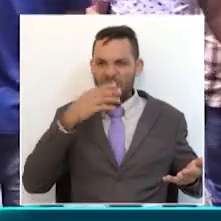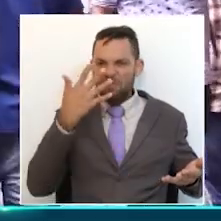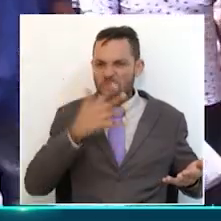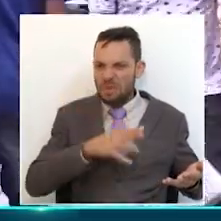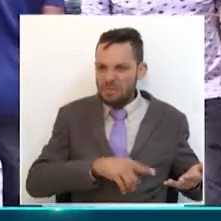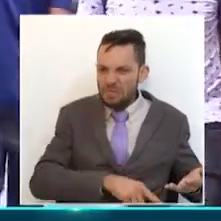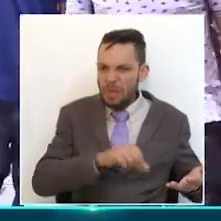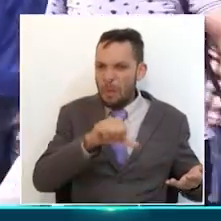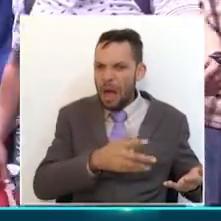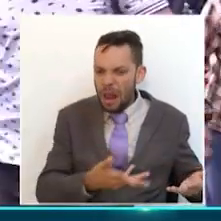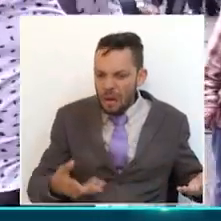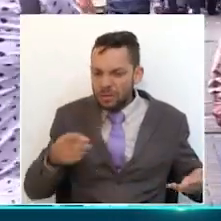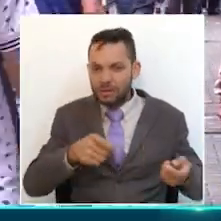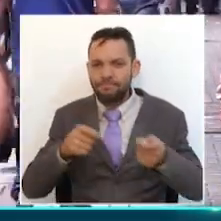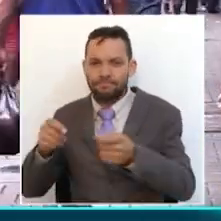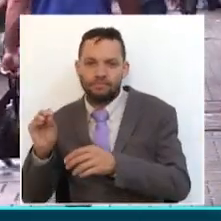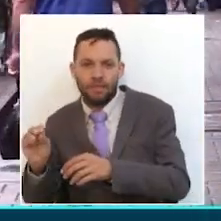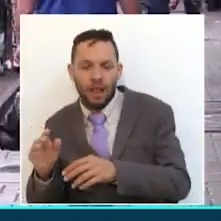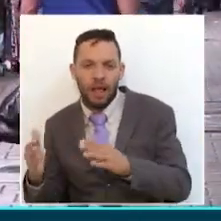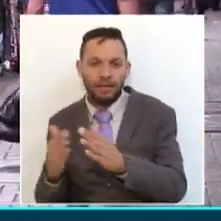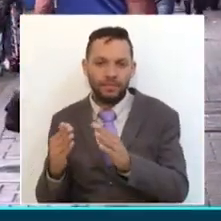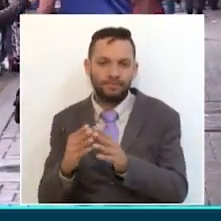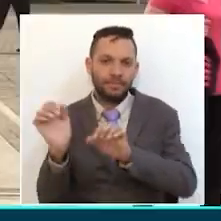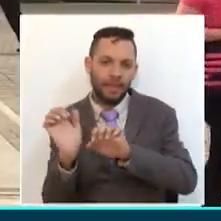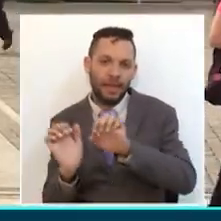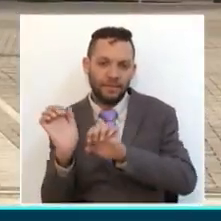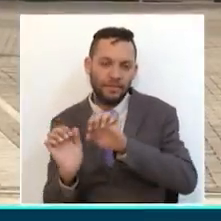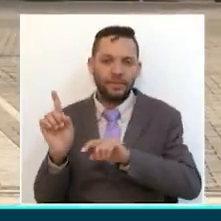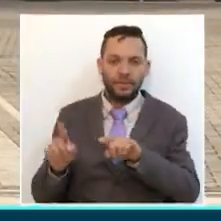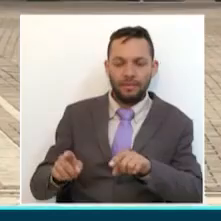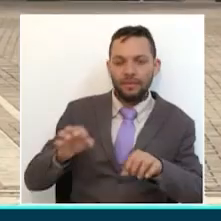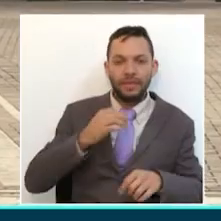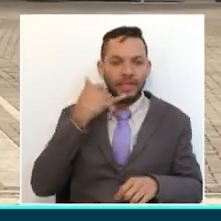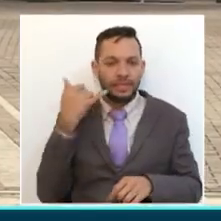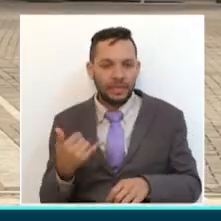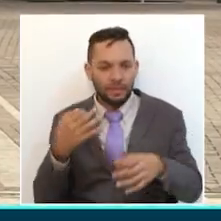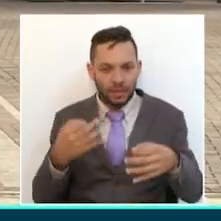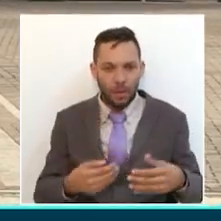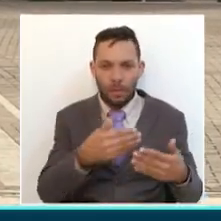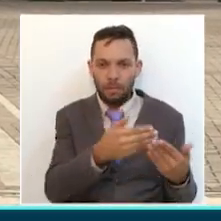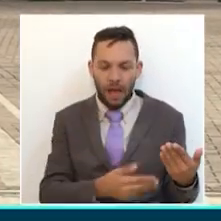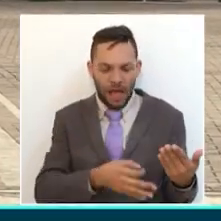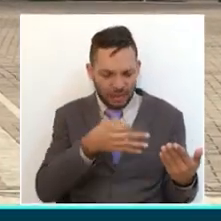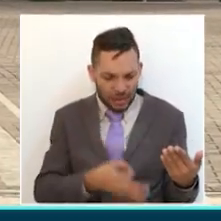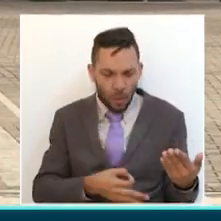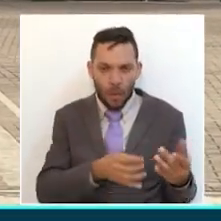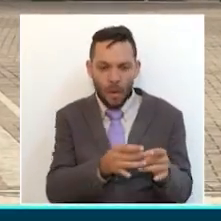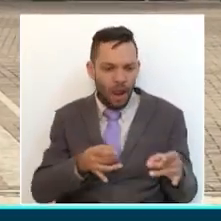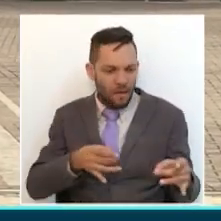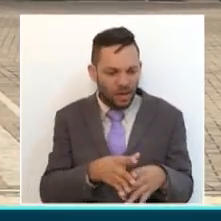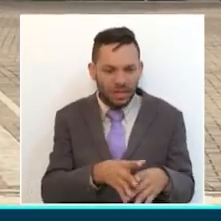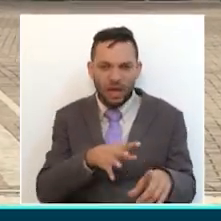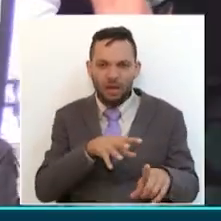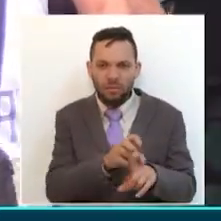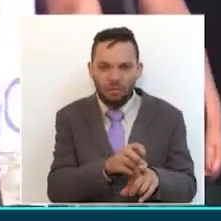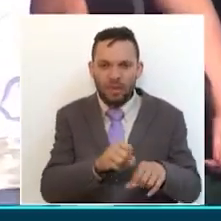más habituales de los consumidores en Pereira y Risaralda aparecen los llamados por garantía en los productos, así como el desconocimiento que aún